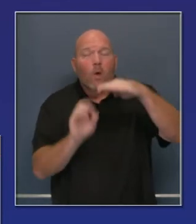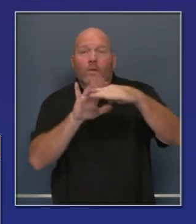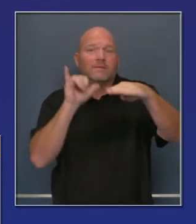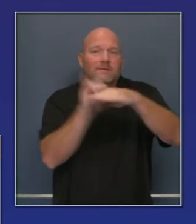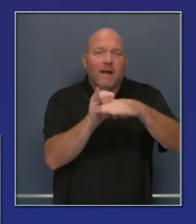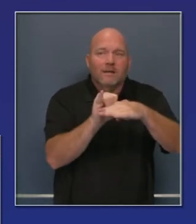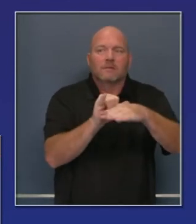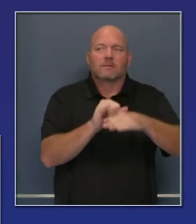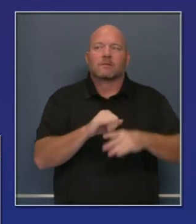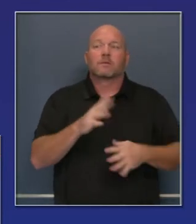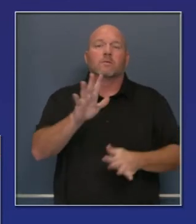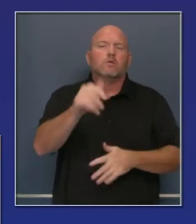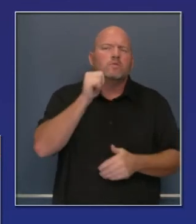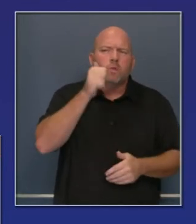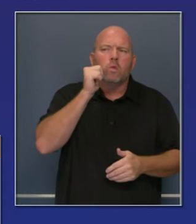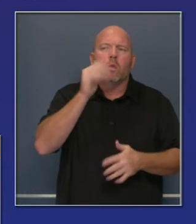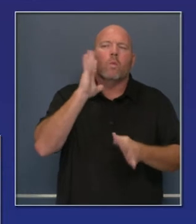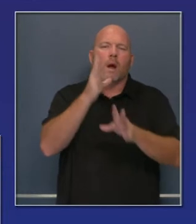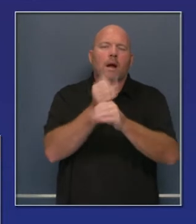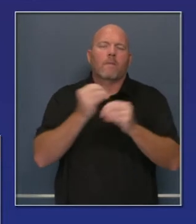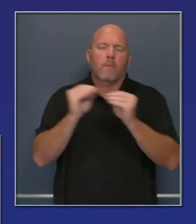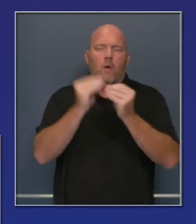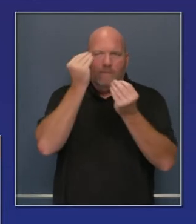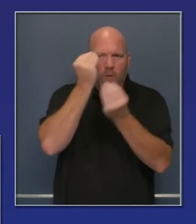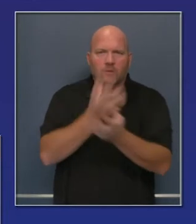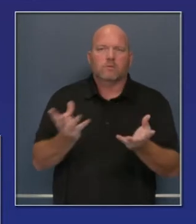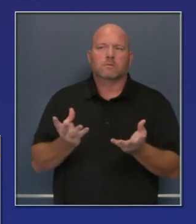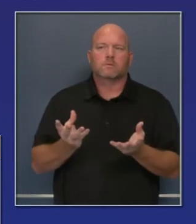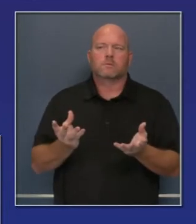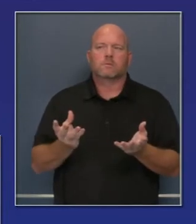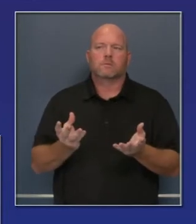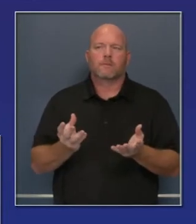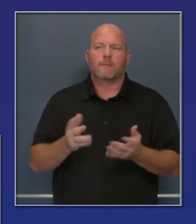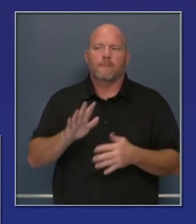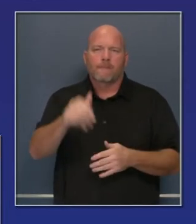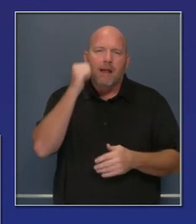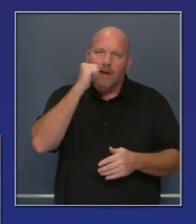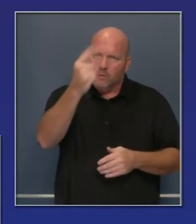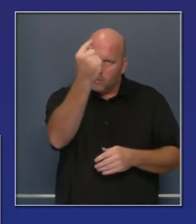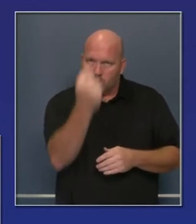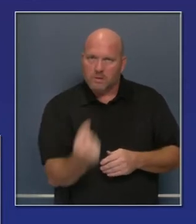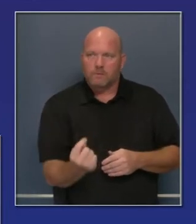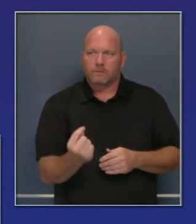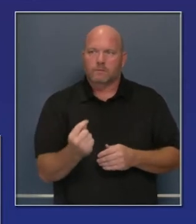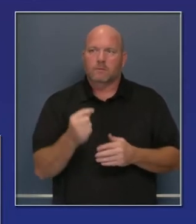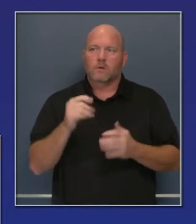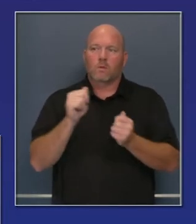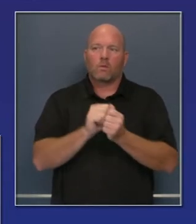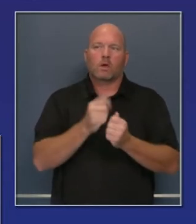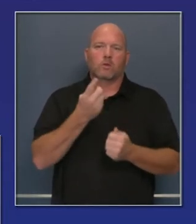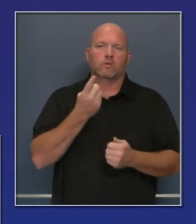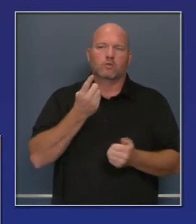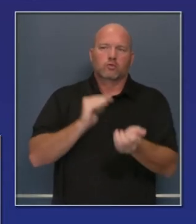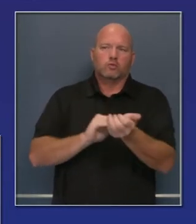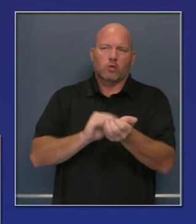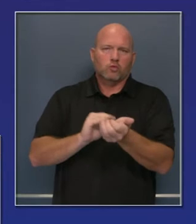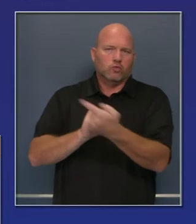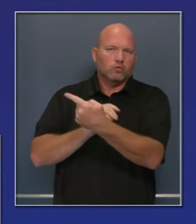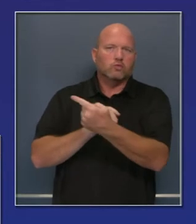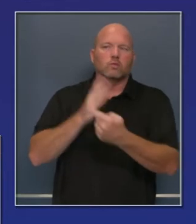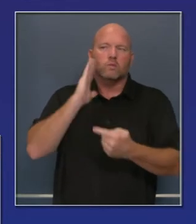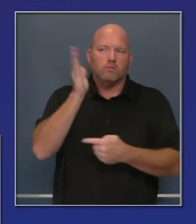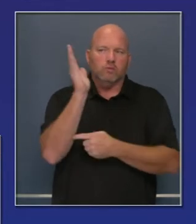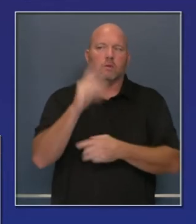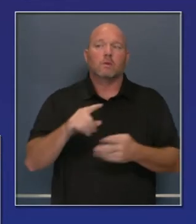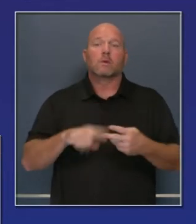estos cambios recientes que se habrán llevado a cabo entre los niveles para cada condado en la